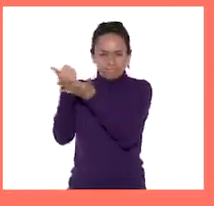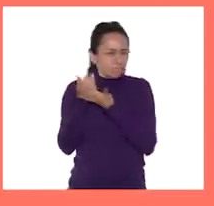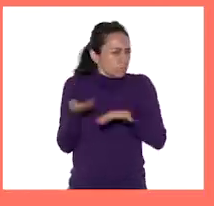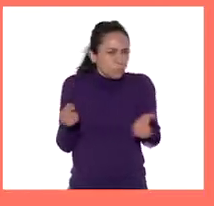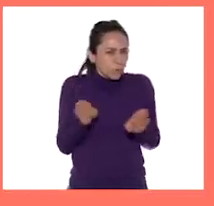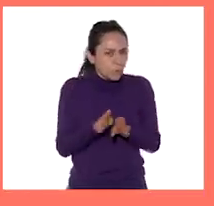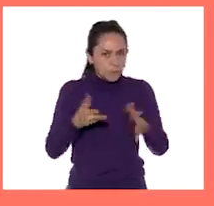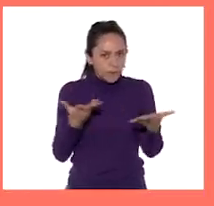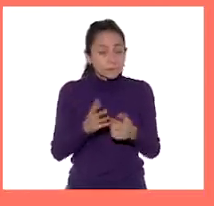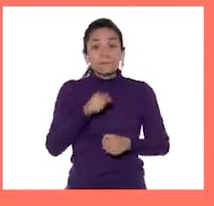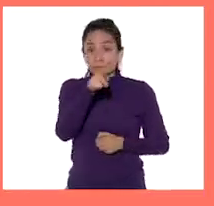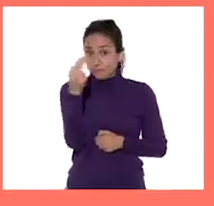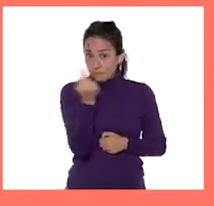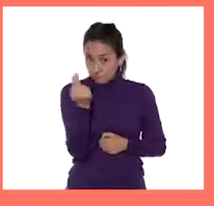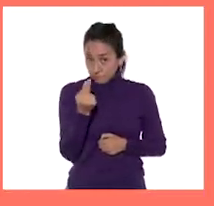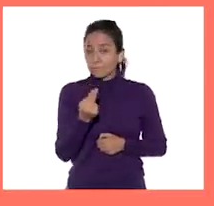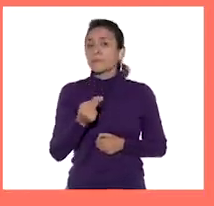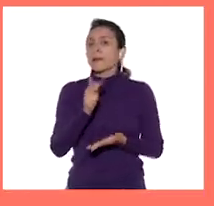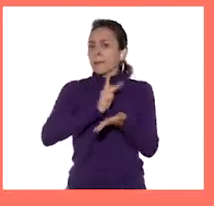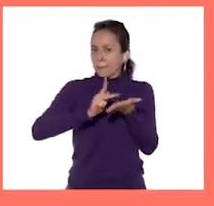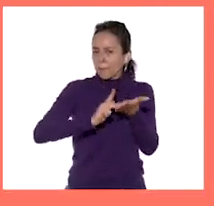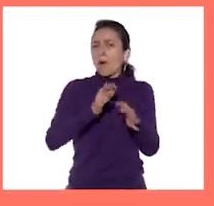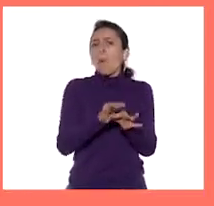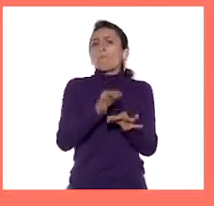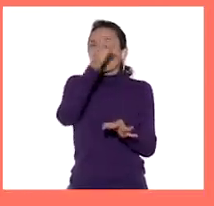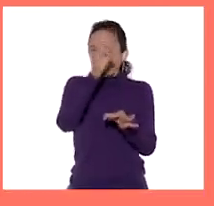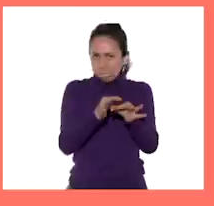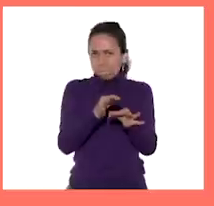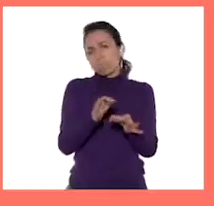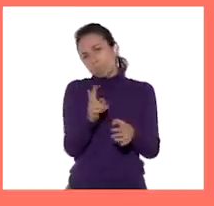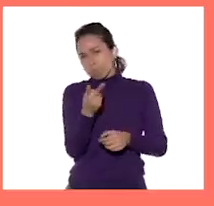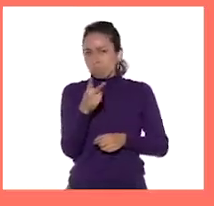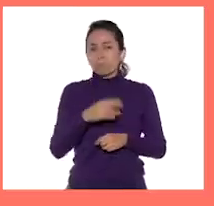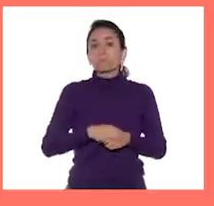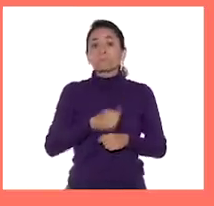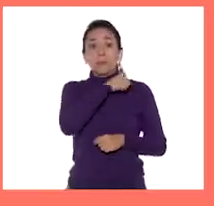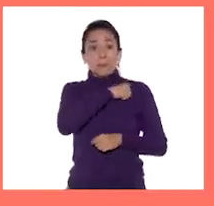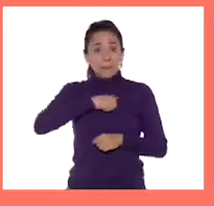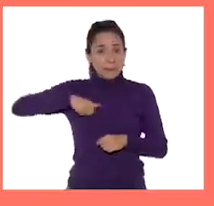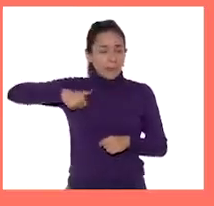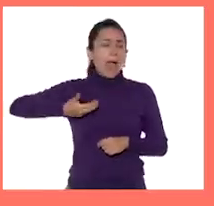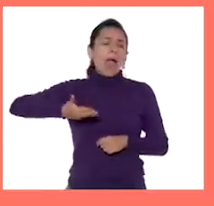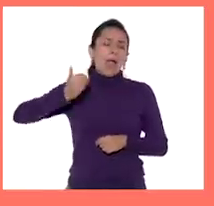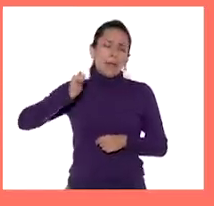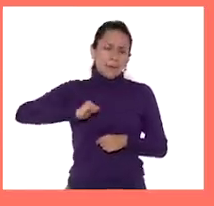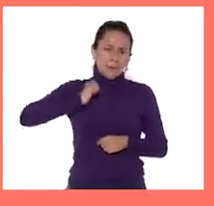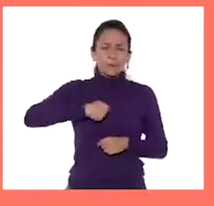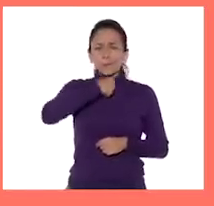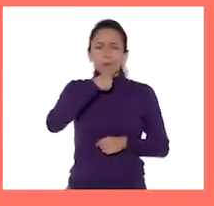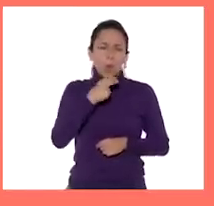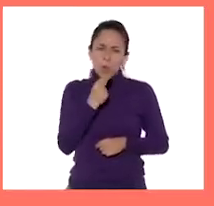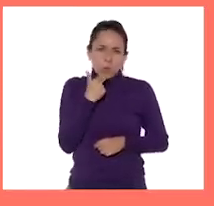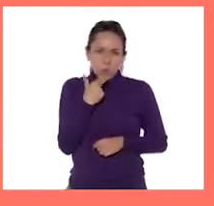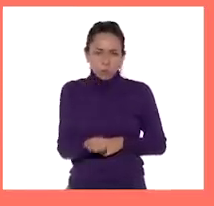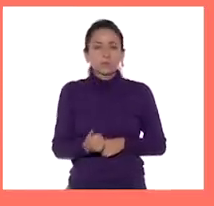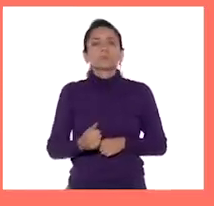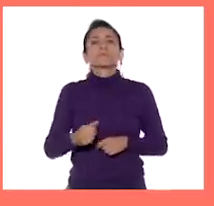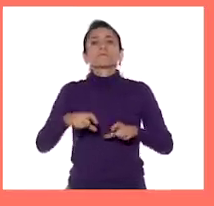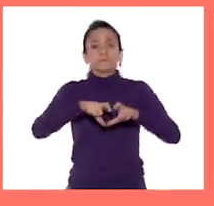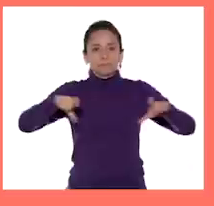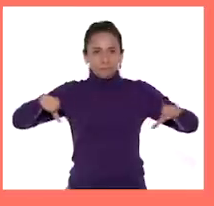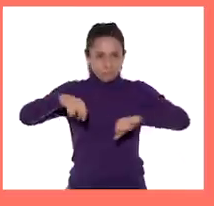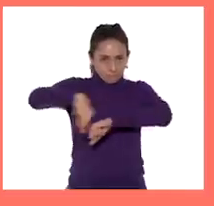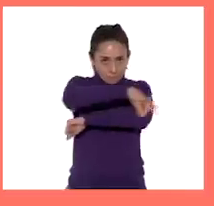Necesitarás un plumón o una pluma, una playera de algodón que ya no uses, una regla